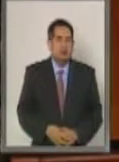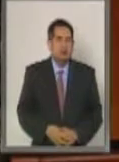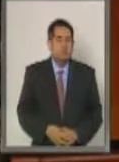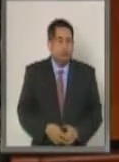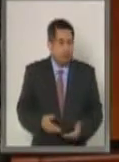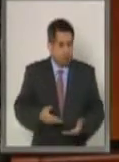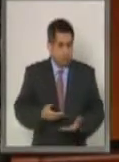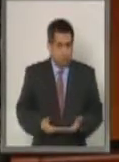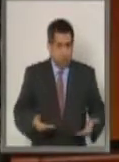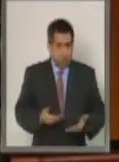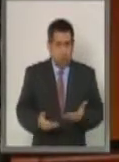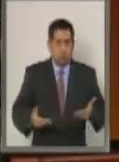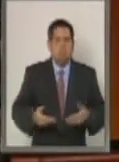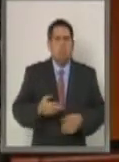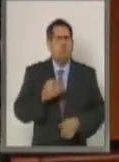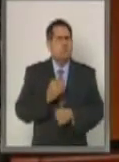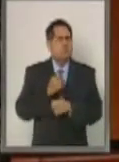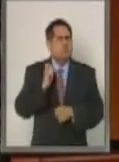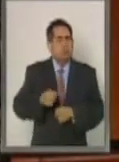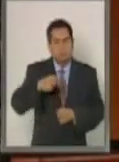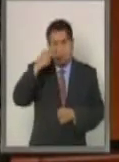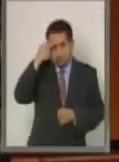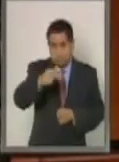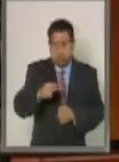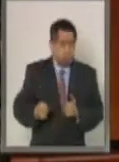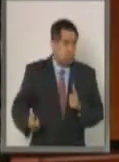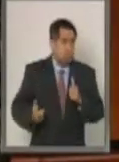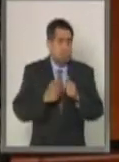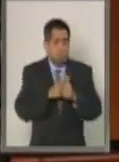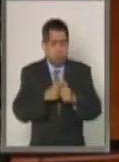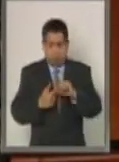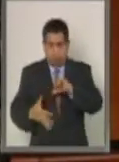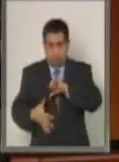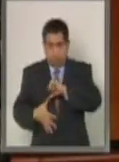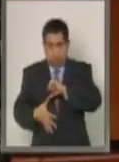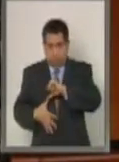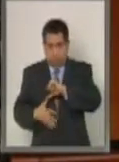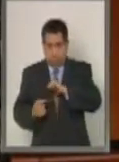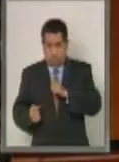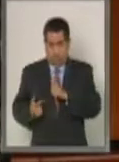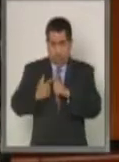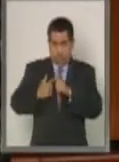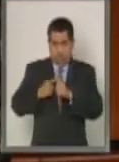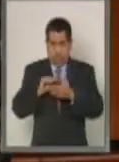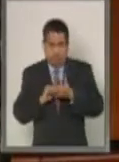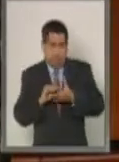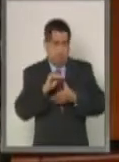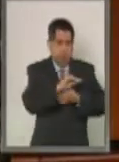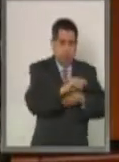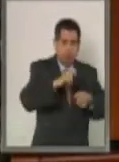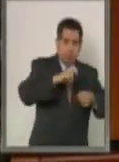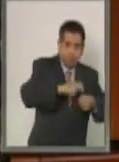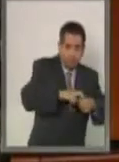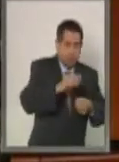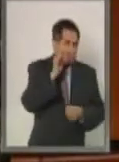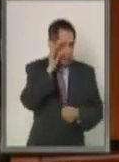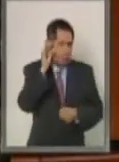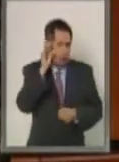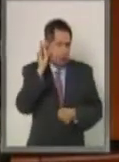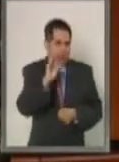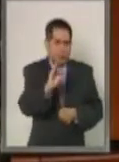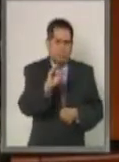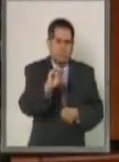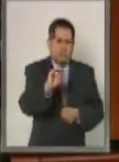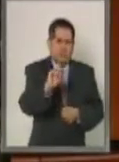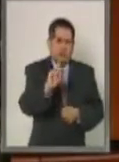Actualmente México es el primer inversionista latinoamericano en Filipinas, con más de 5